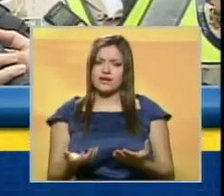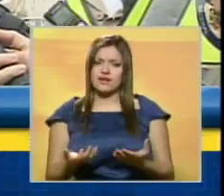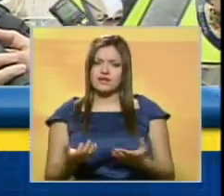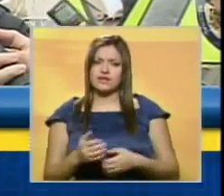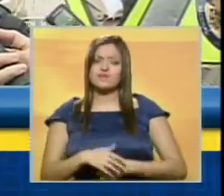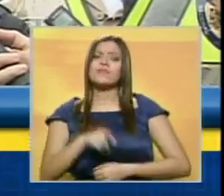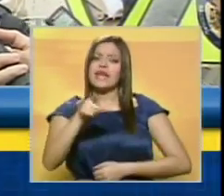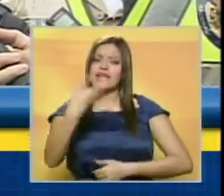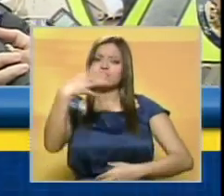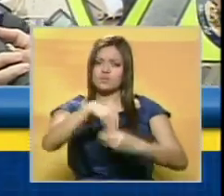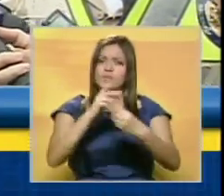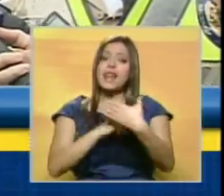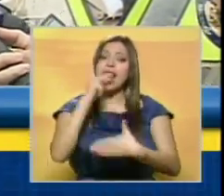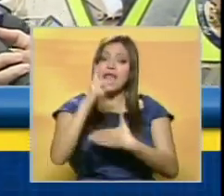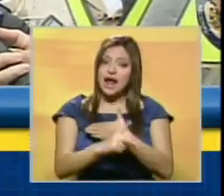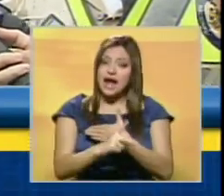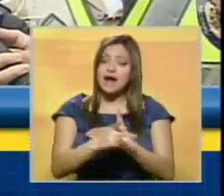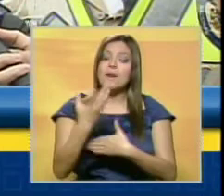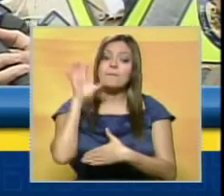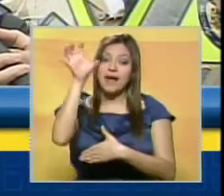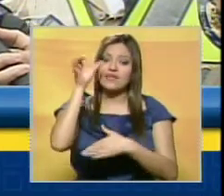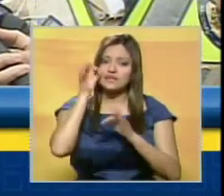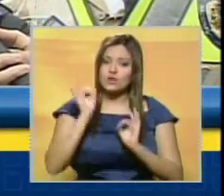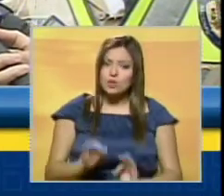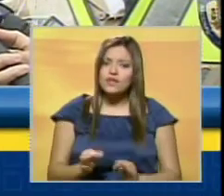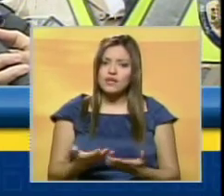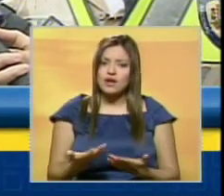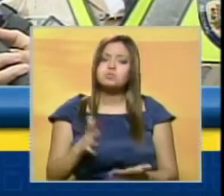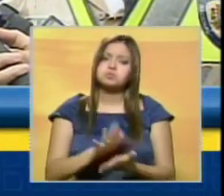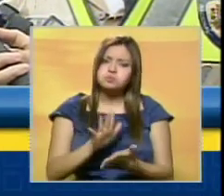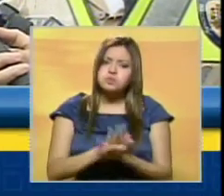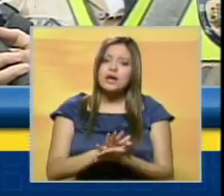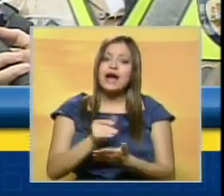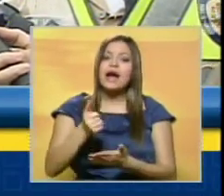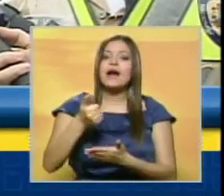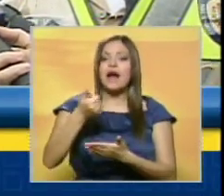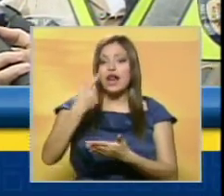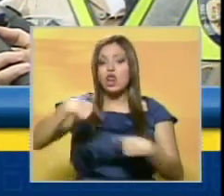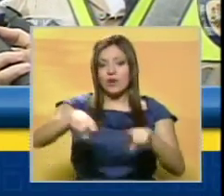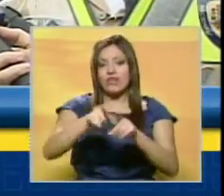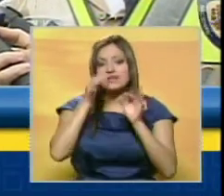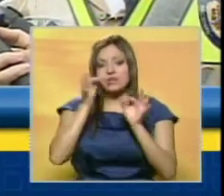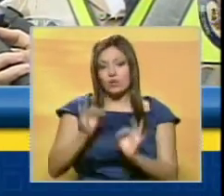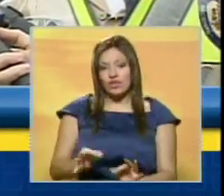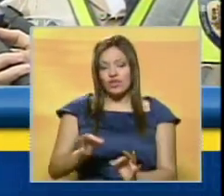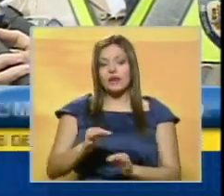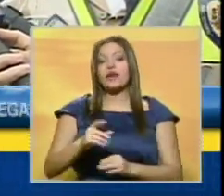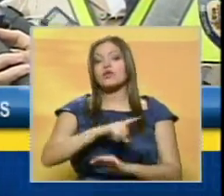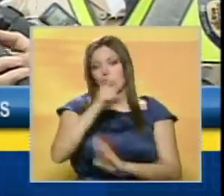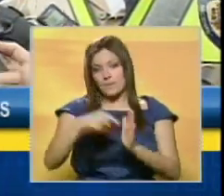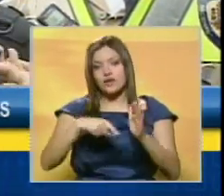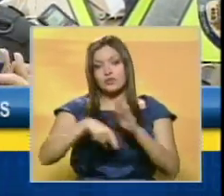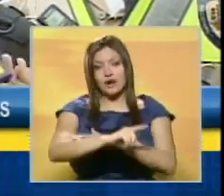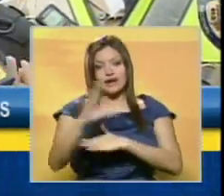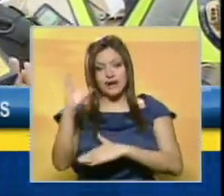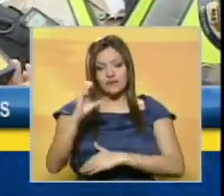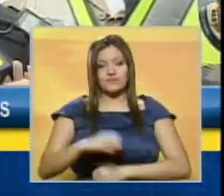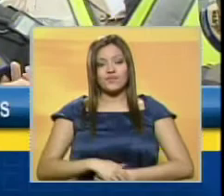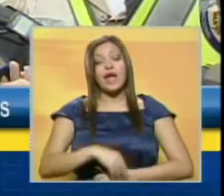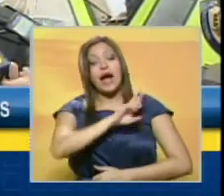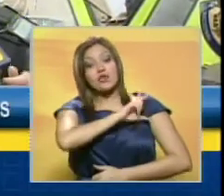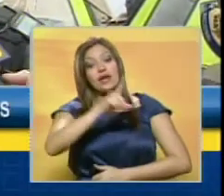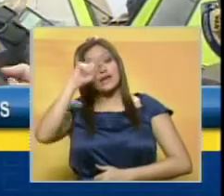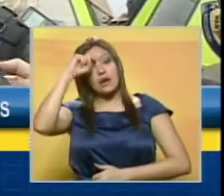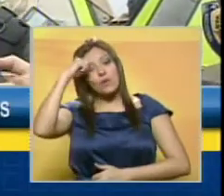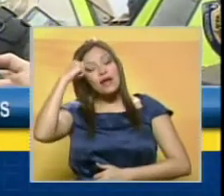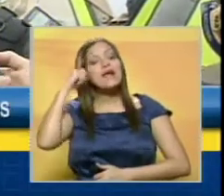están dentro del plan de Patria Segura, de lo que corresponde a las vías seguras de acceso a la gran capital. Las autoridades recordaron